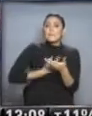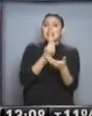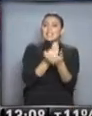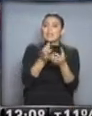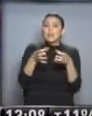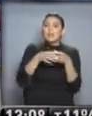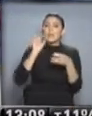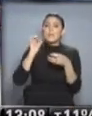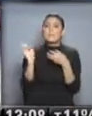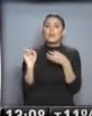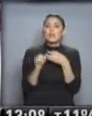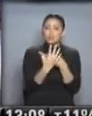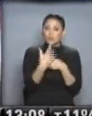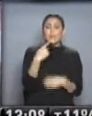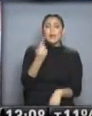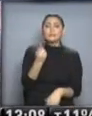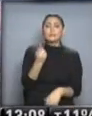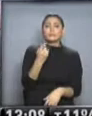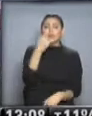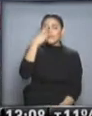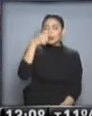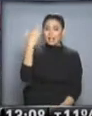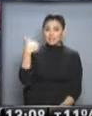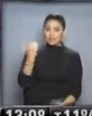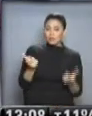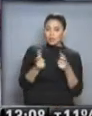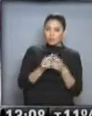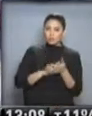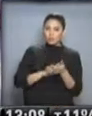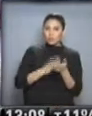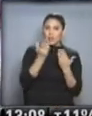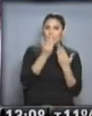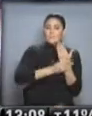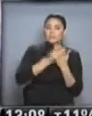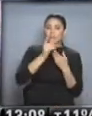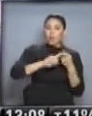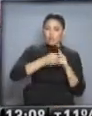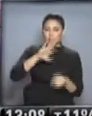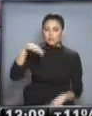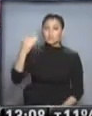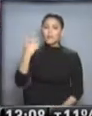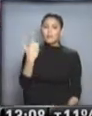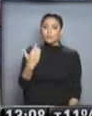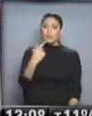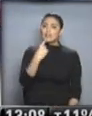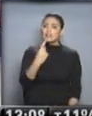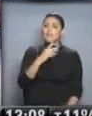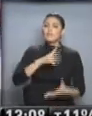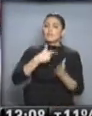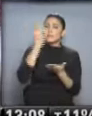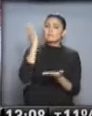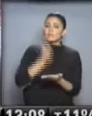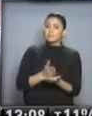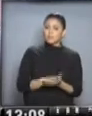del mercosur te pregunto por el documento final en la reunión que se hizo ayer de cancilleres se avanzaba en la posibilidad de que sean duras las